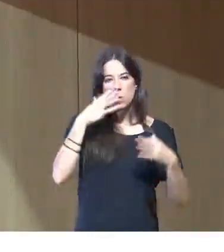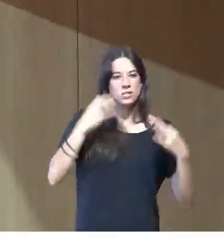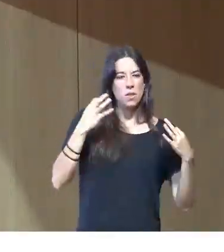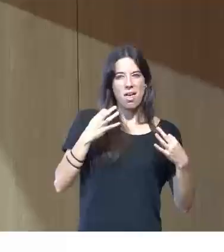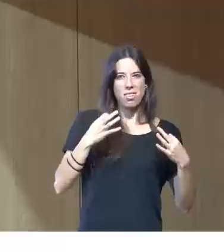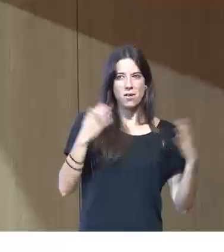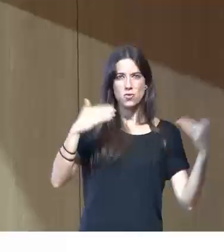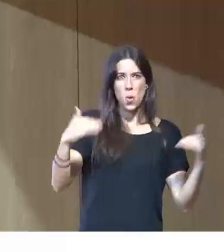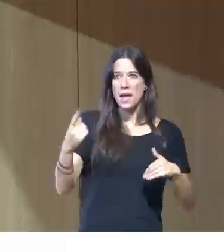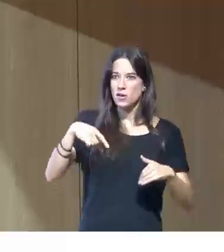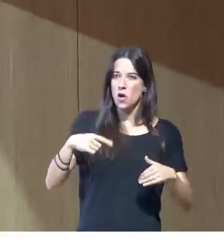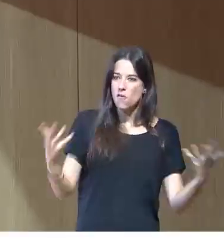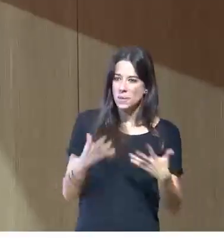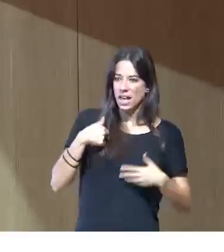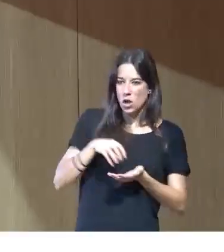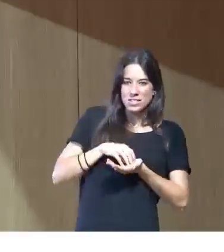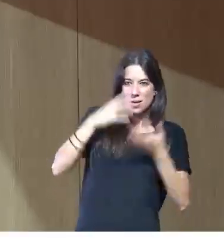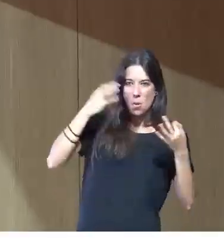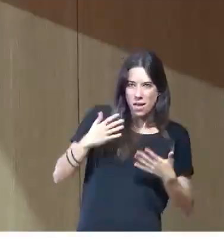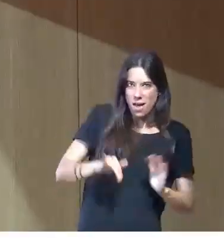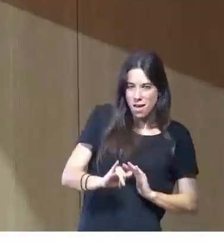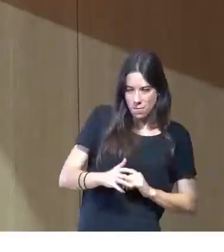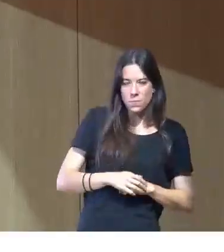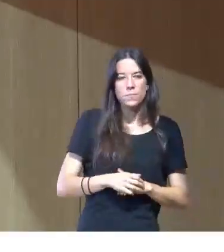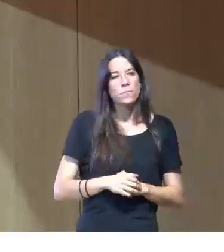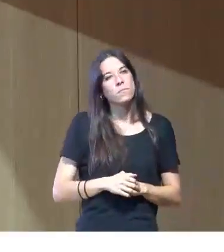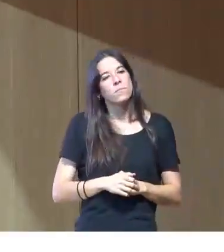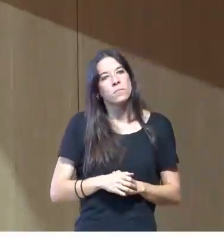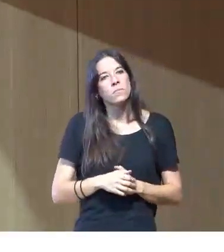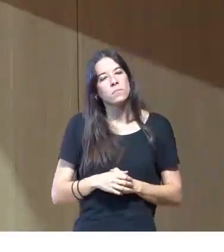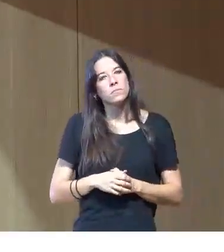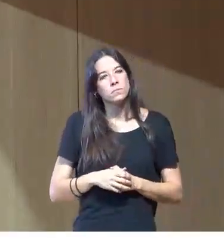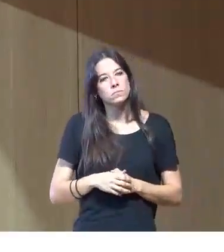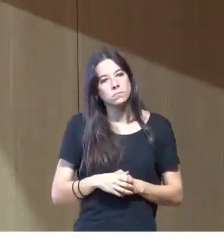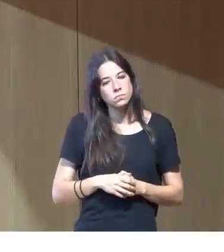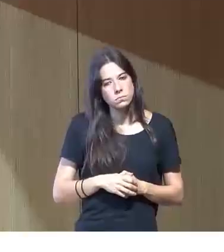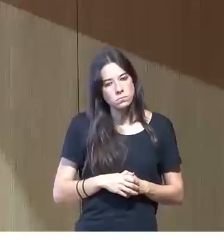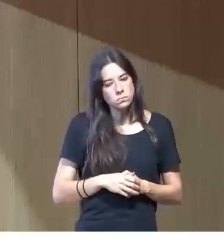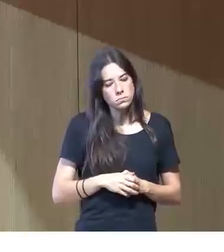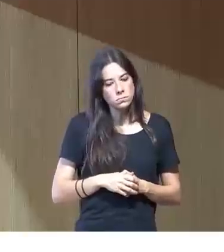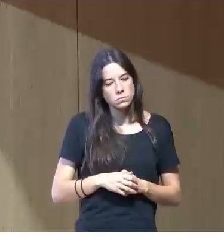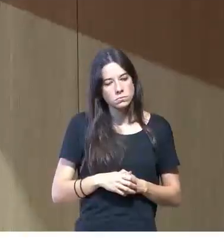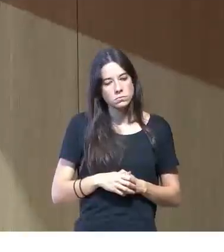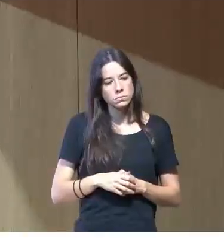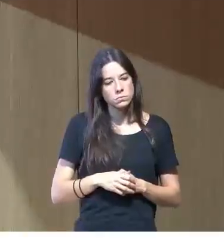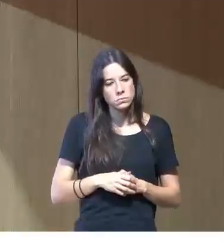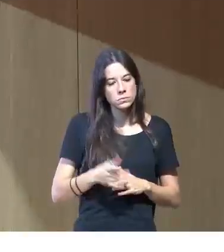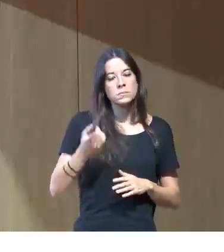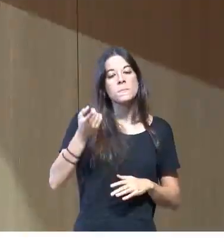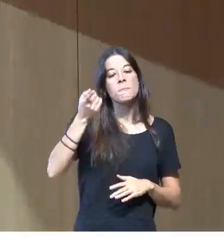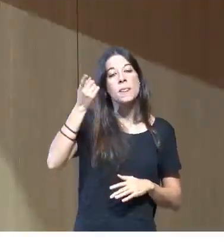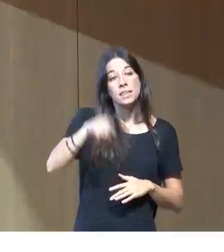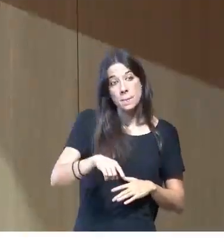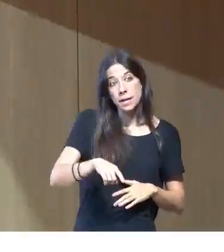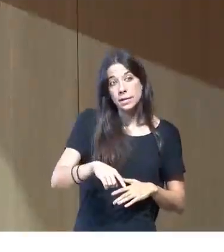allá de darnos ánimo a enfrentarnos al mundo no luego también hay que tener en cuenta que